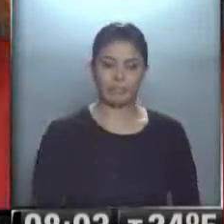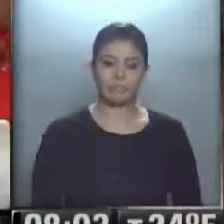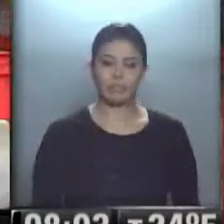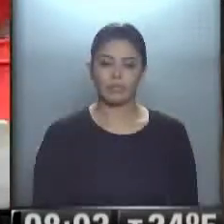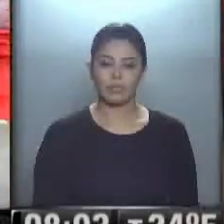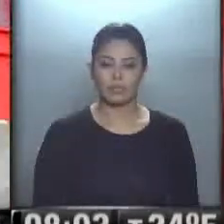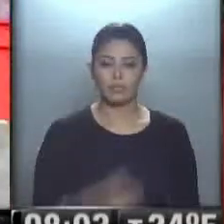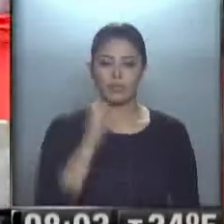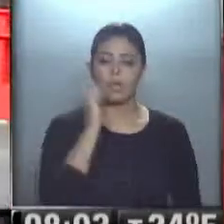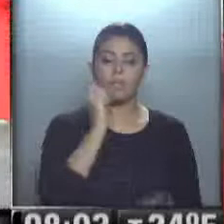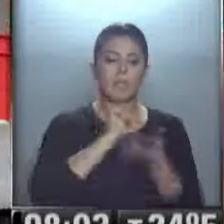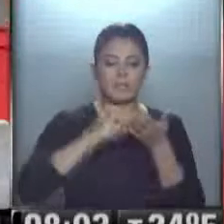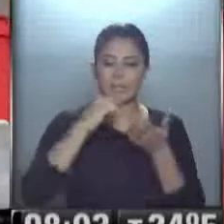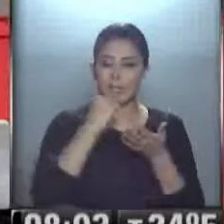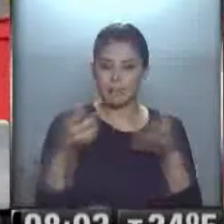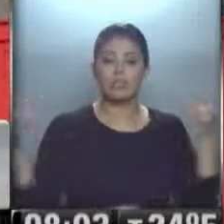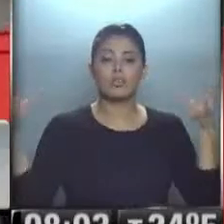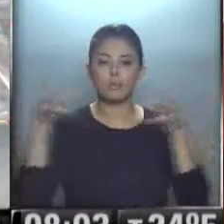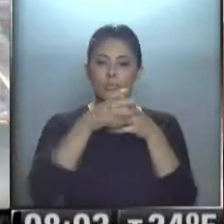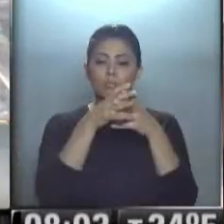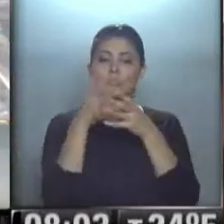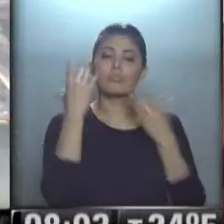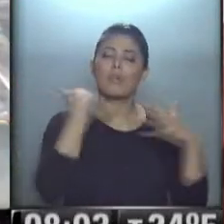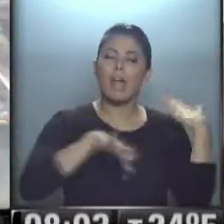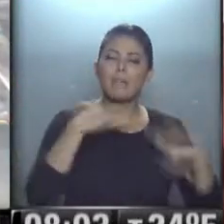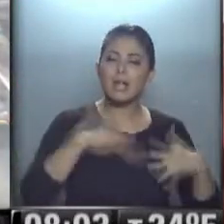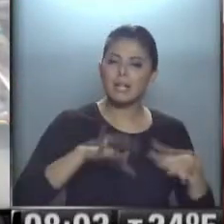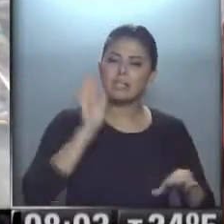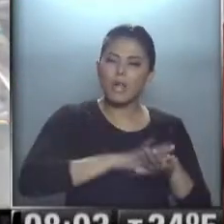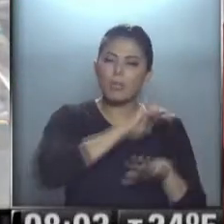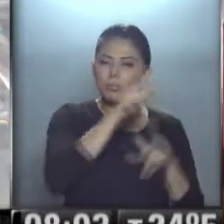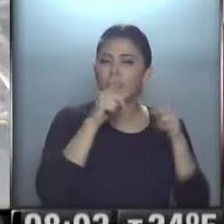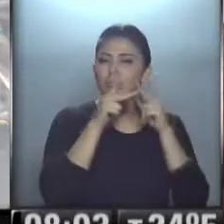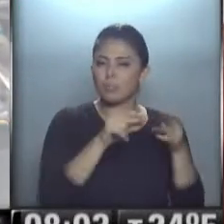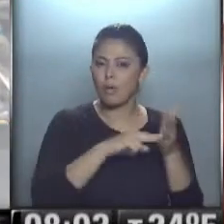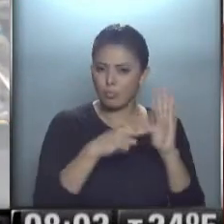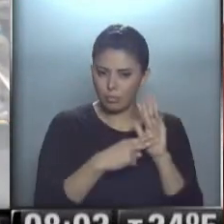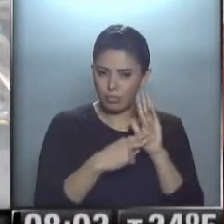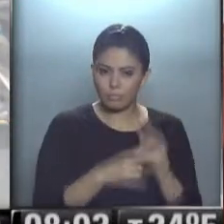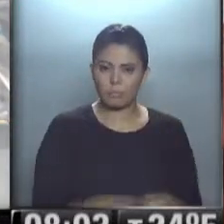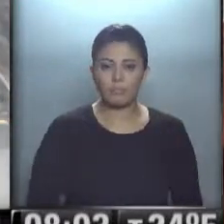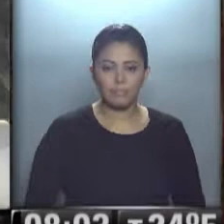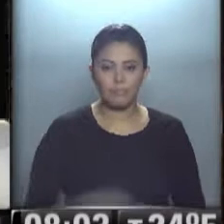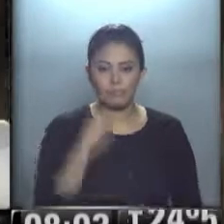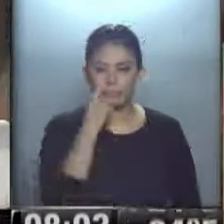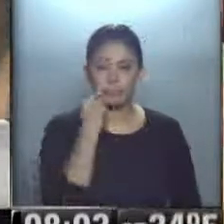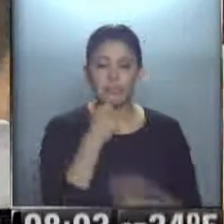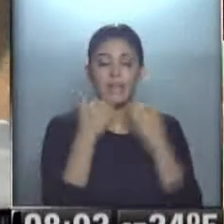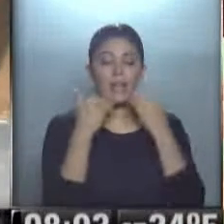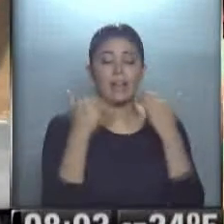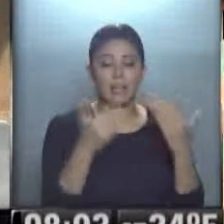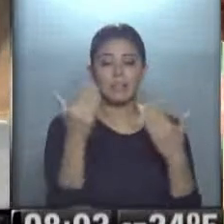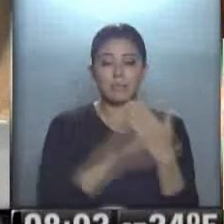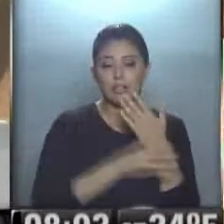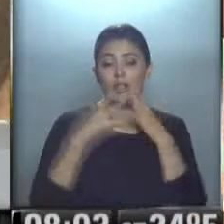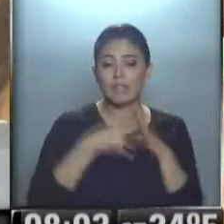De la Nación participa del operativo de emergencia por la crisis energética. A través del sistema de emergencia del Ministerio de Defensa,